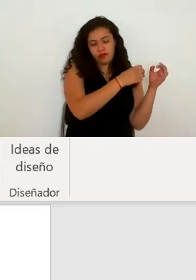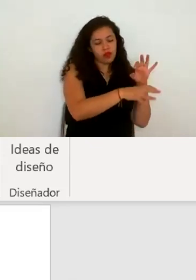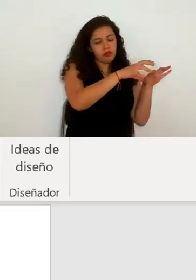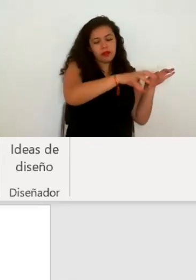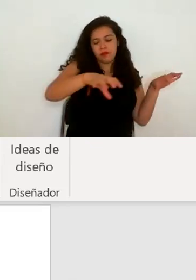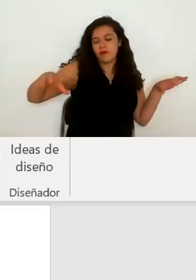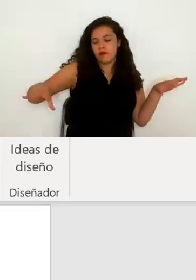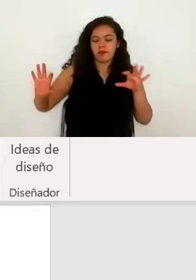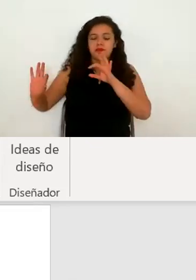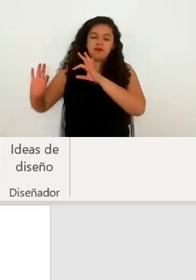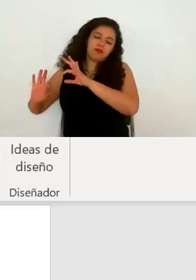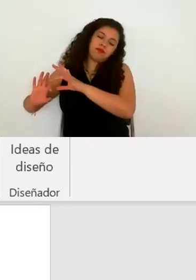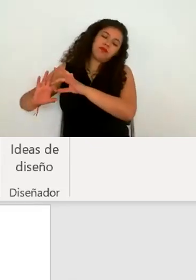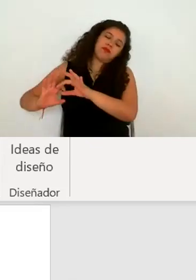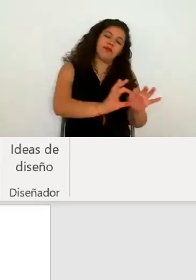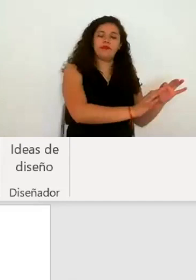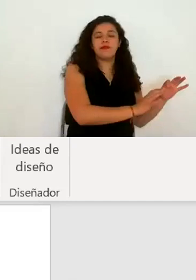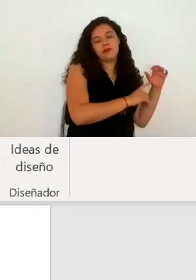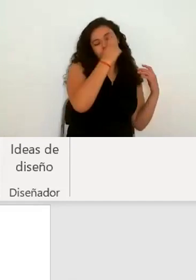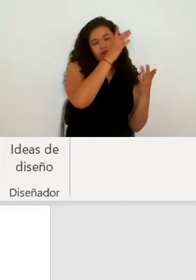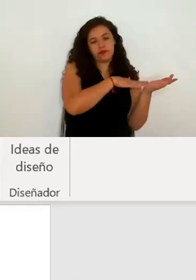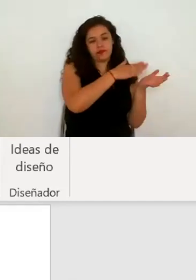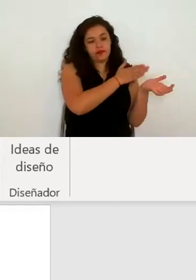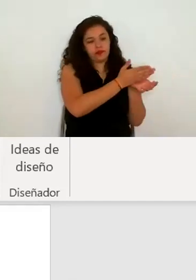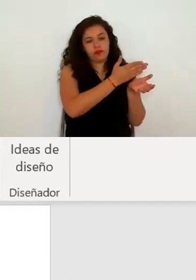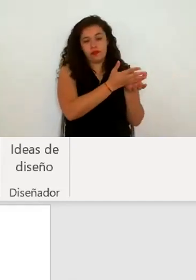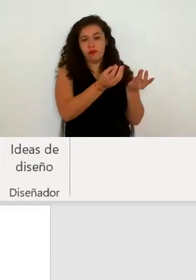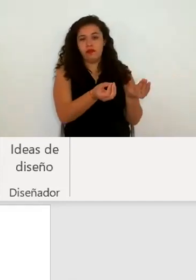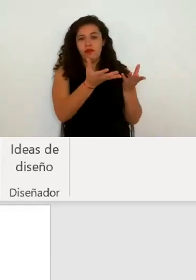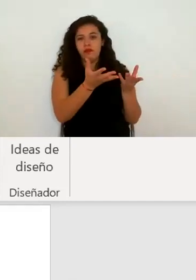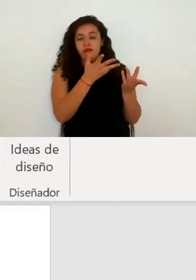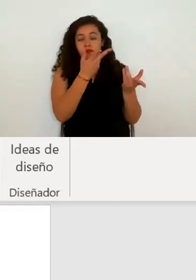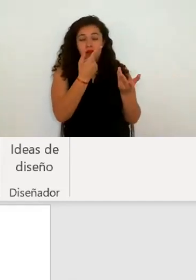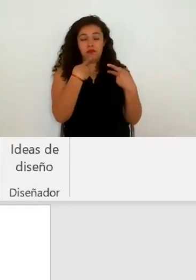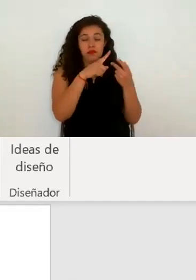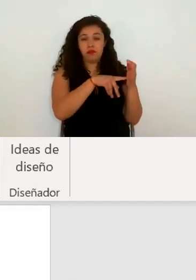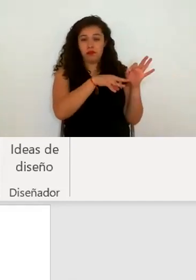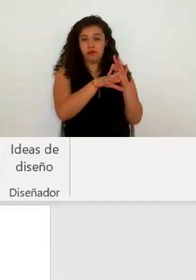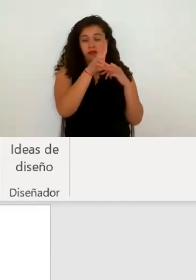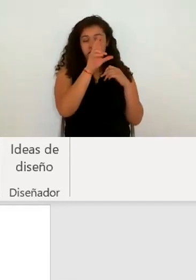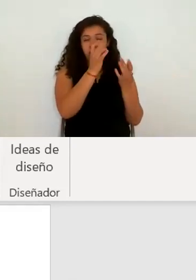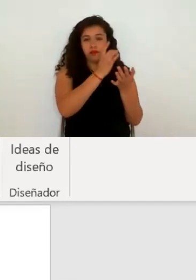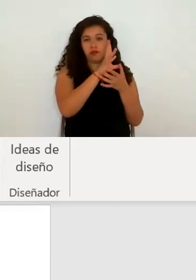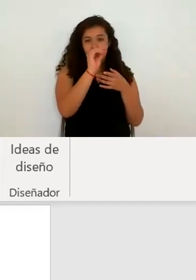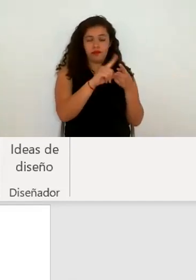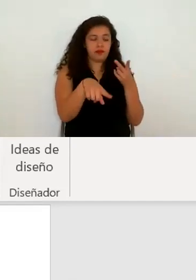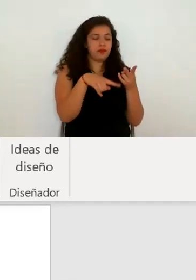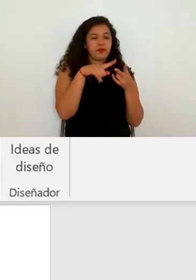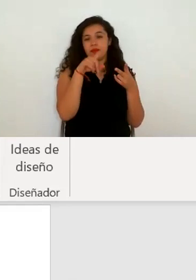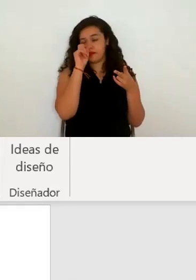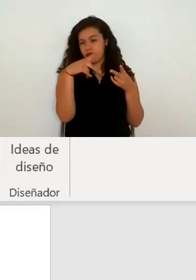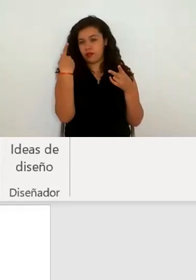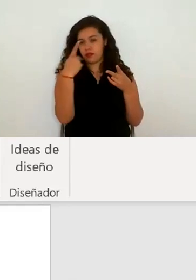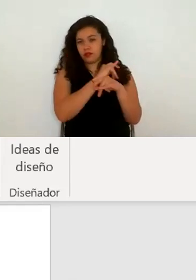o el estatus de el expediente de un trabajador. Pero no solo de los trabajadores, les hablaba de que puedan registrar tanto